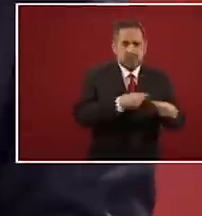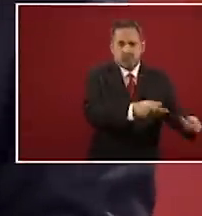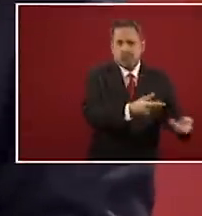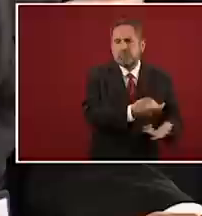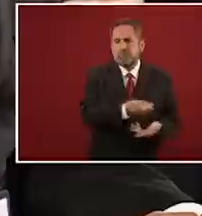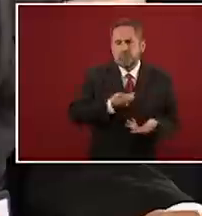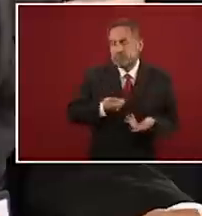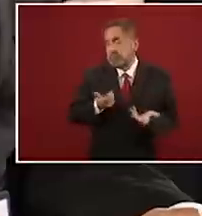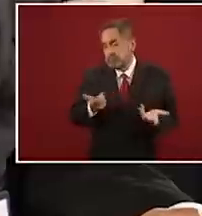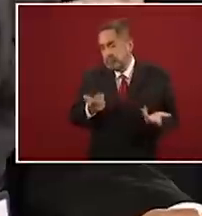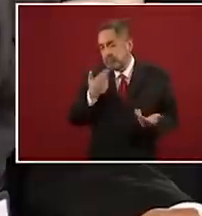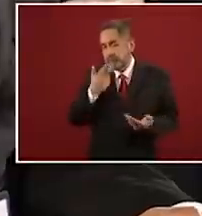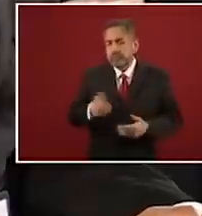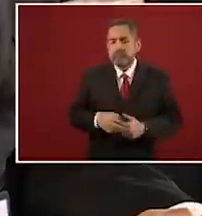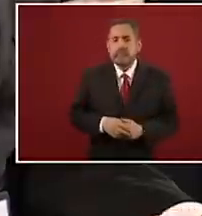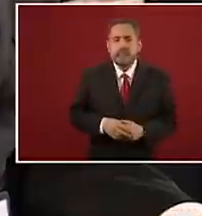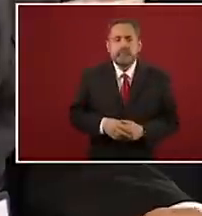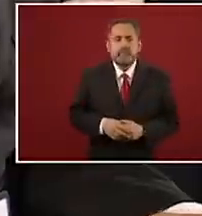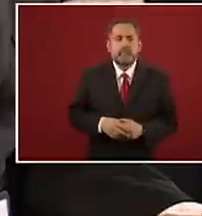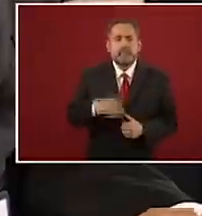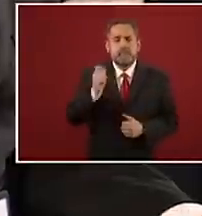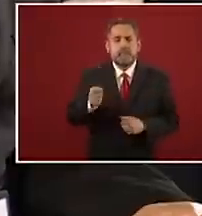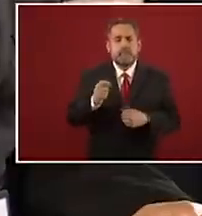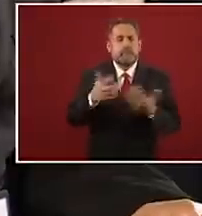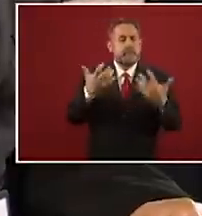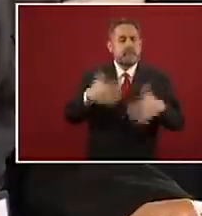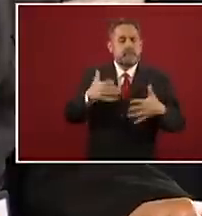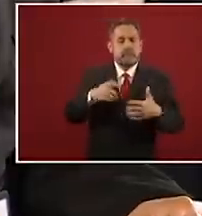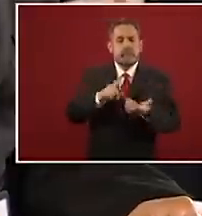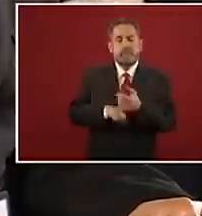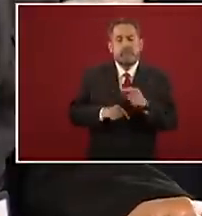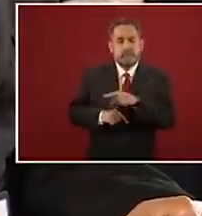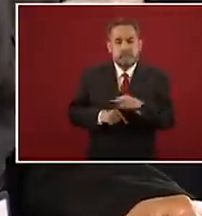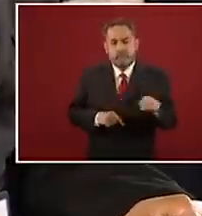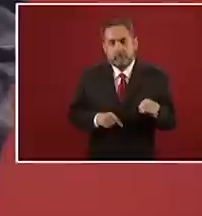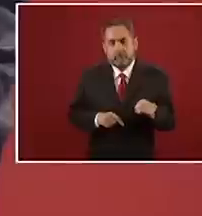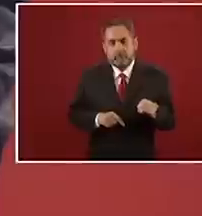sea menor y que estas empresas